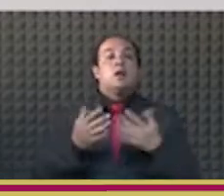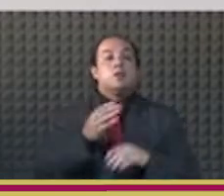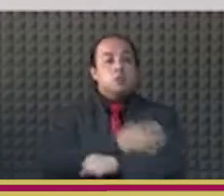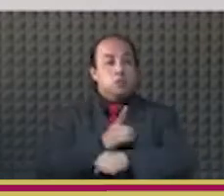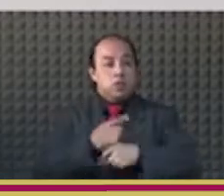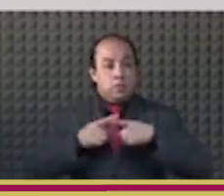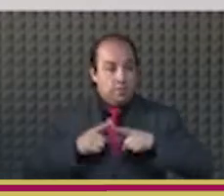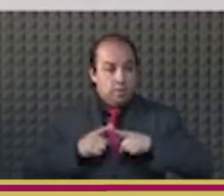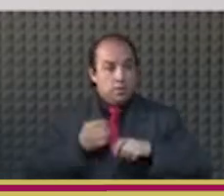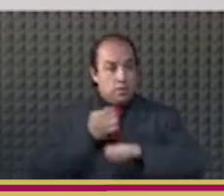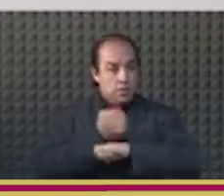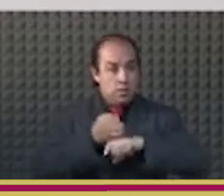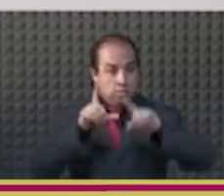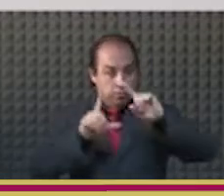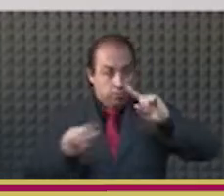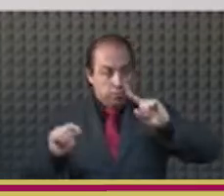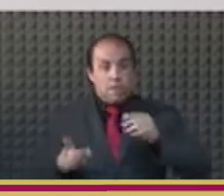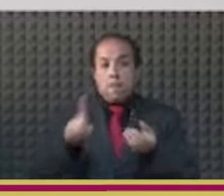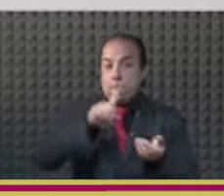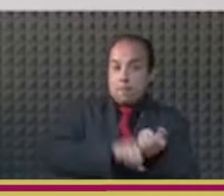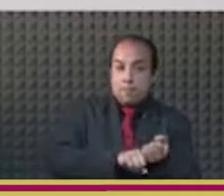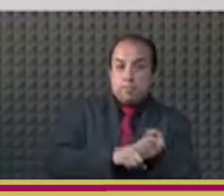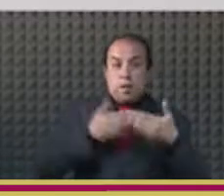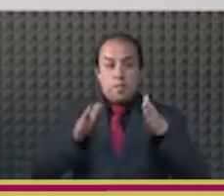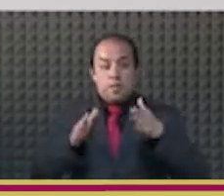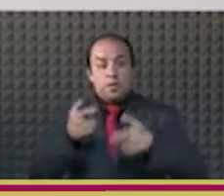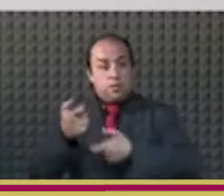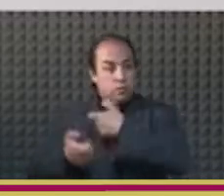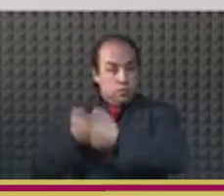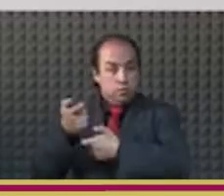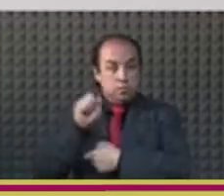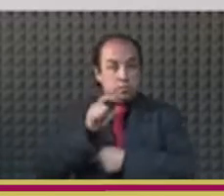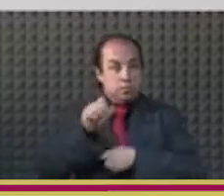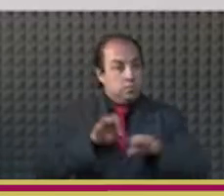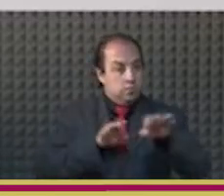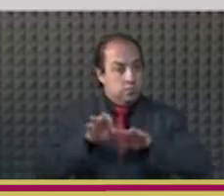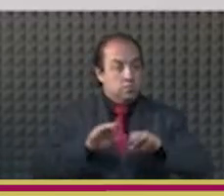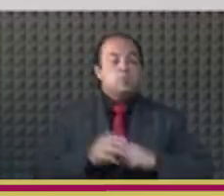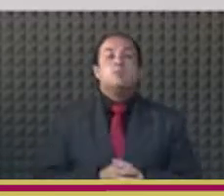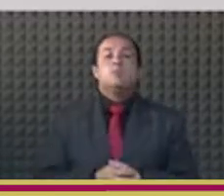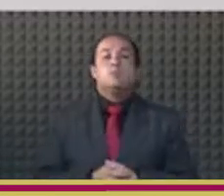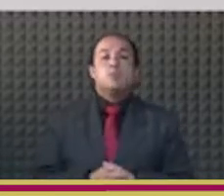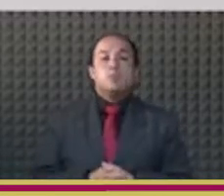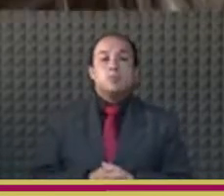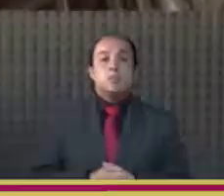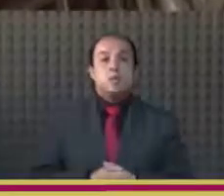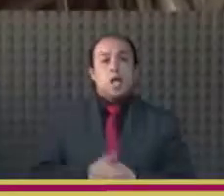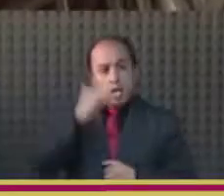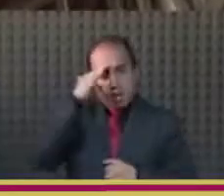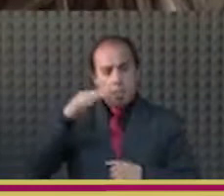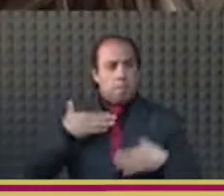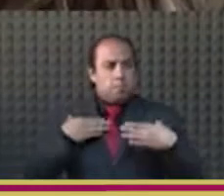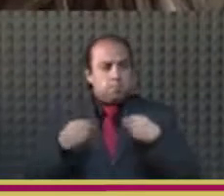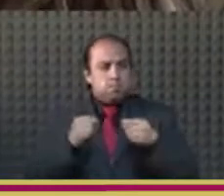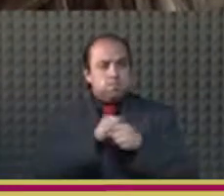las diversas entidades del país, particularmente para reactivar la economía y el empleo. Como sabemos, la pandemia nos